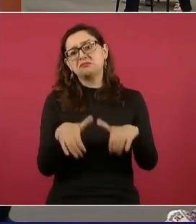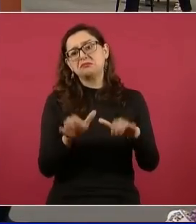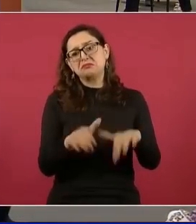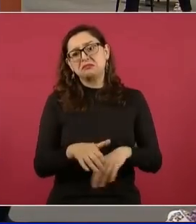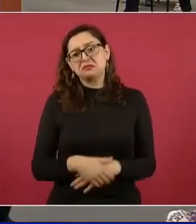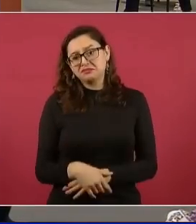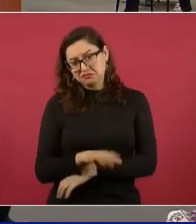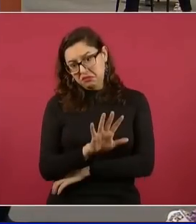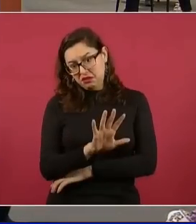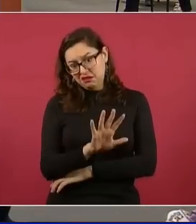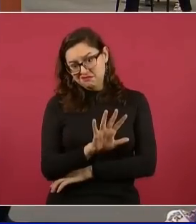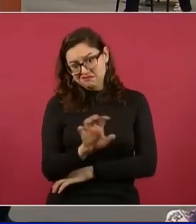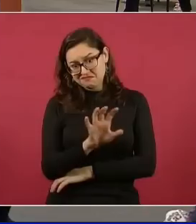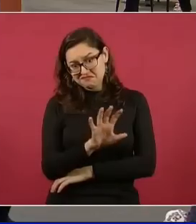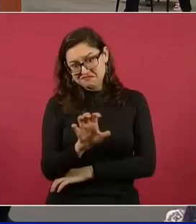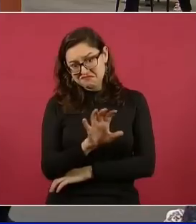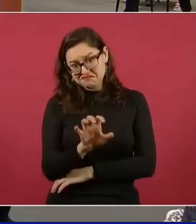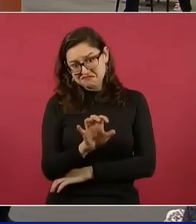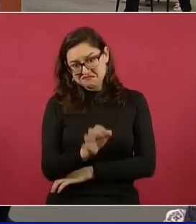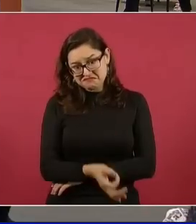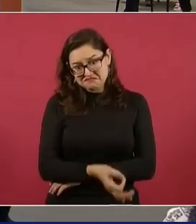578,